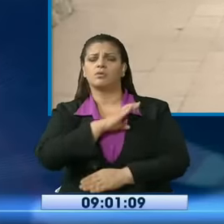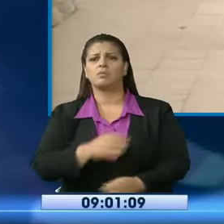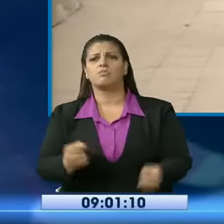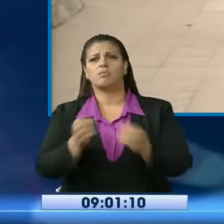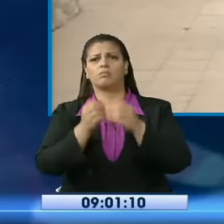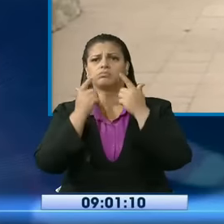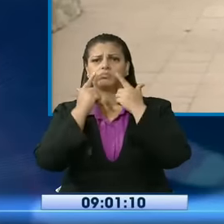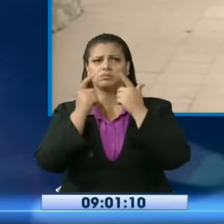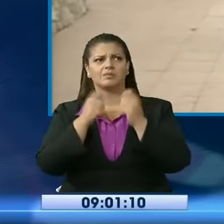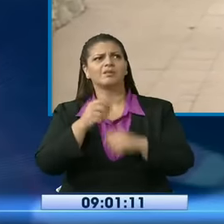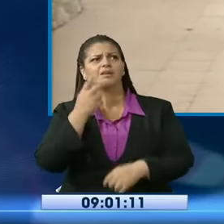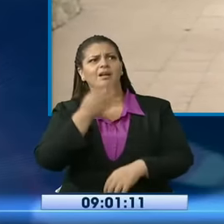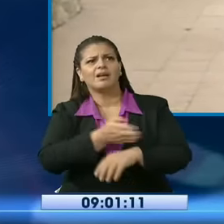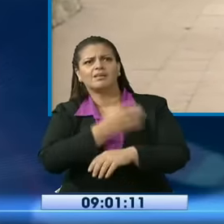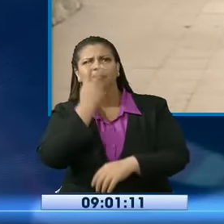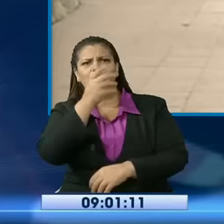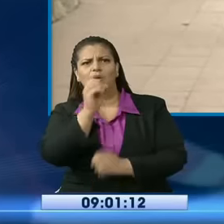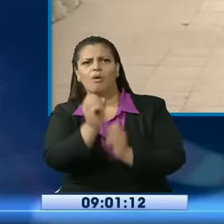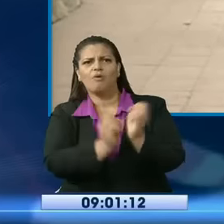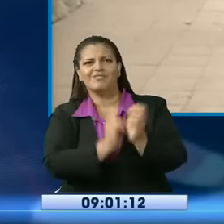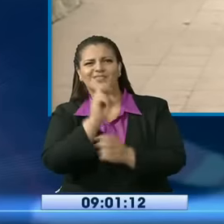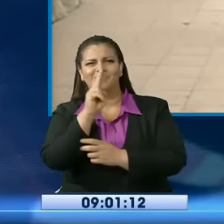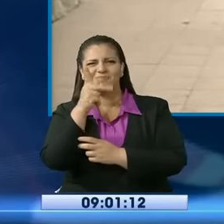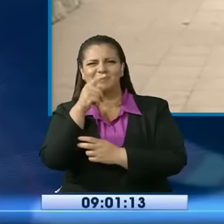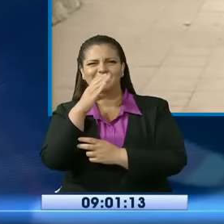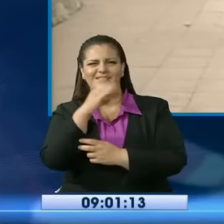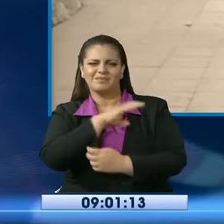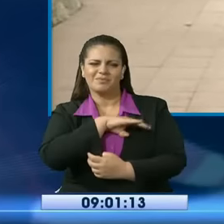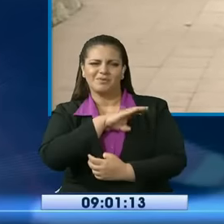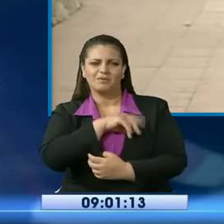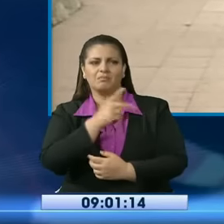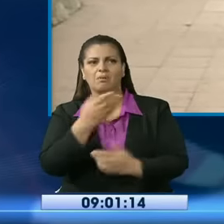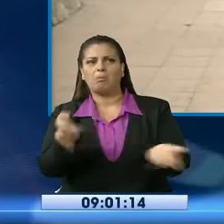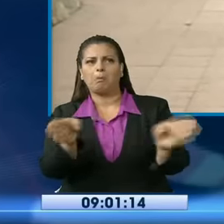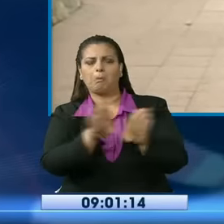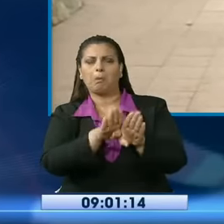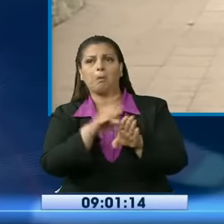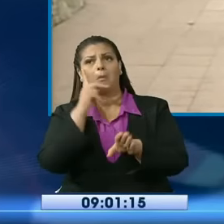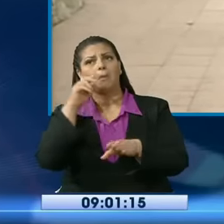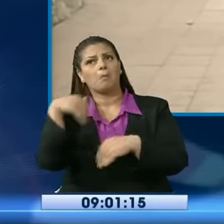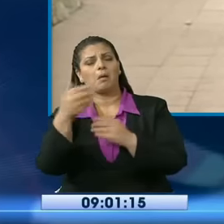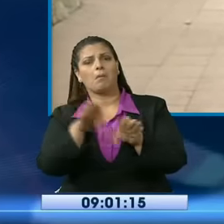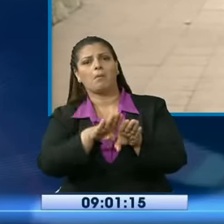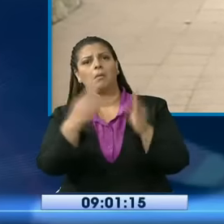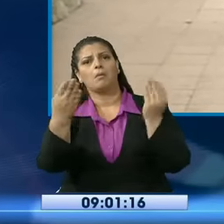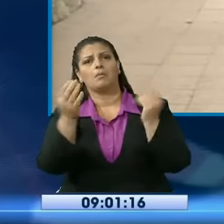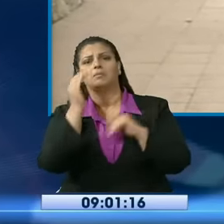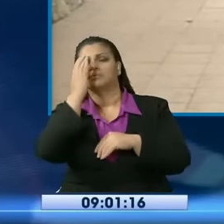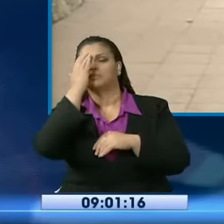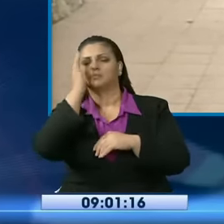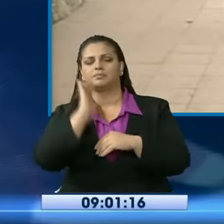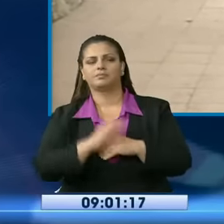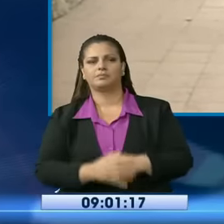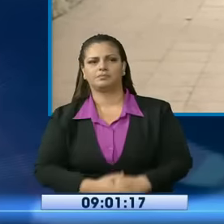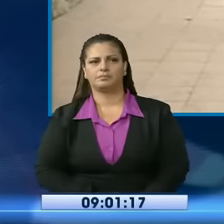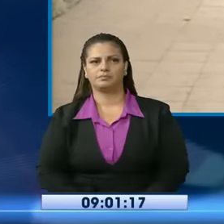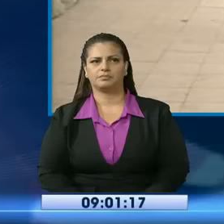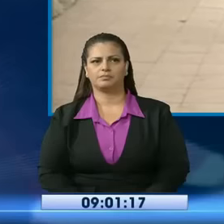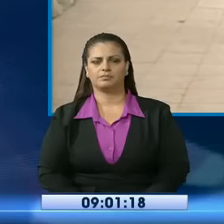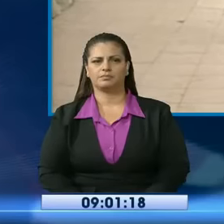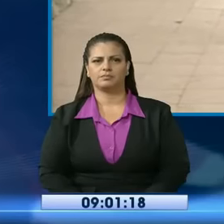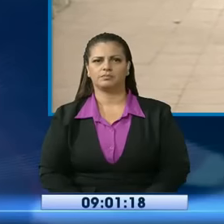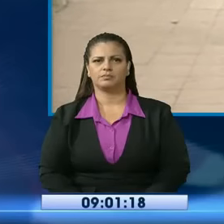un UPC, ¿no? Y ojalá la policía lo vuelva a poner en funcionamiento. ¿Qué es lo que se necesita? Lo que se requiere, porque por ahí funciona